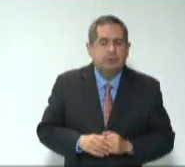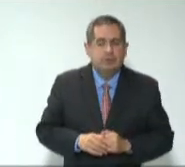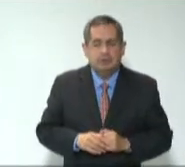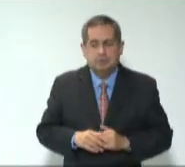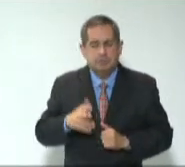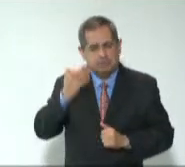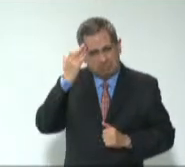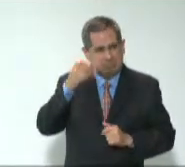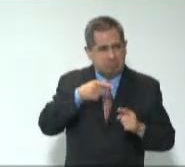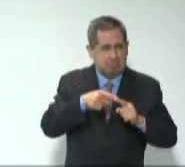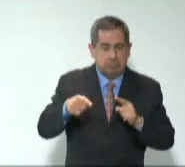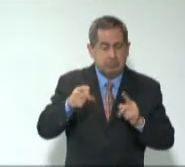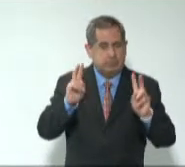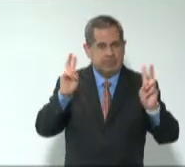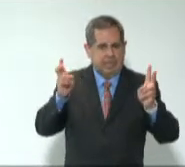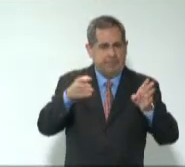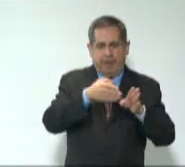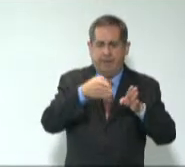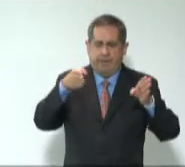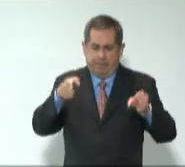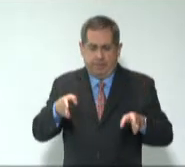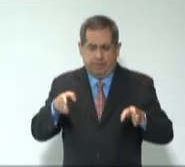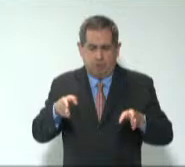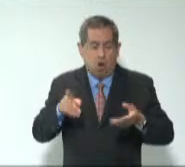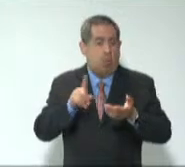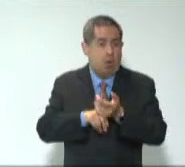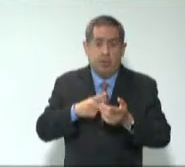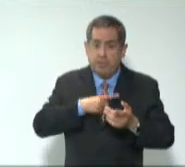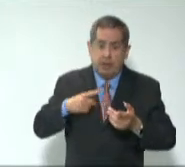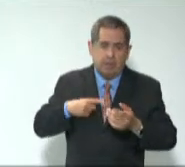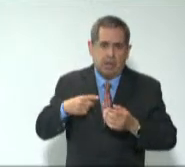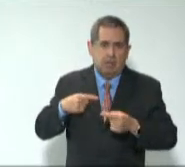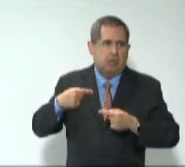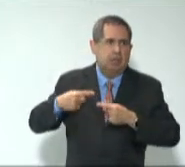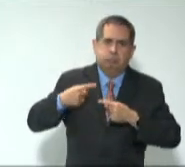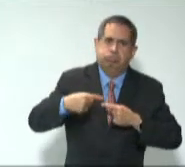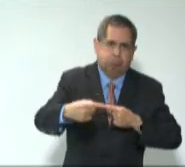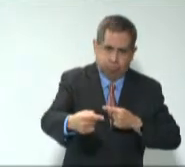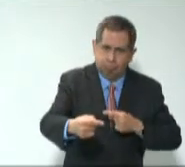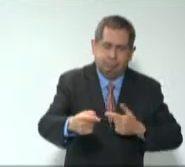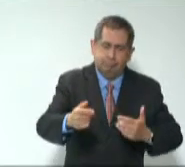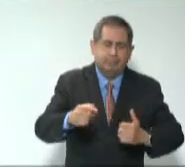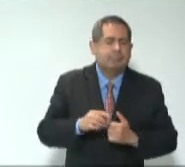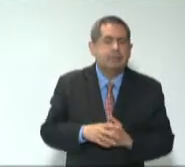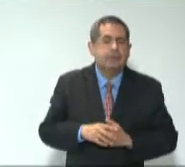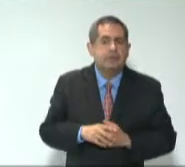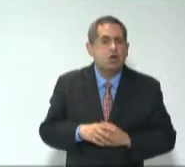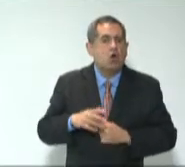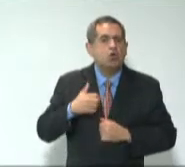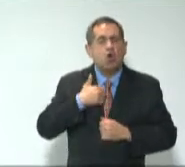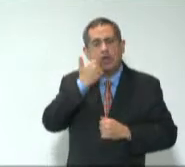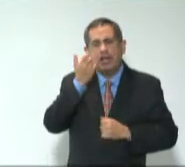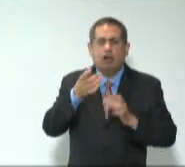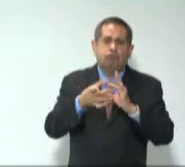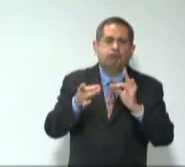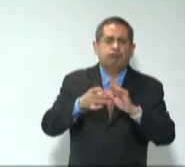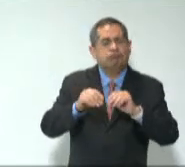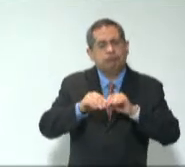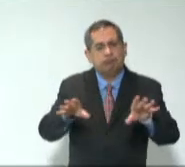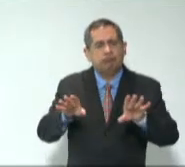periodo definido pero que tiene que ser un ejercicio cotidiano quiero mencionar